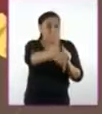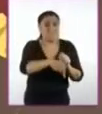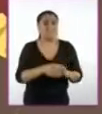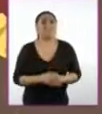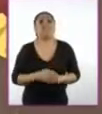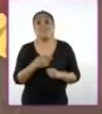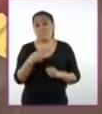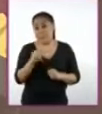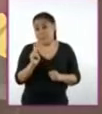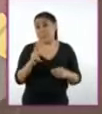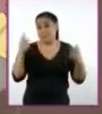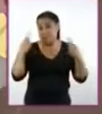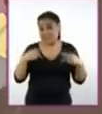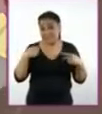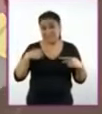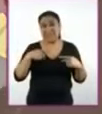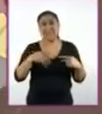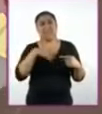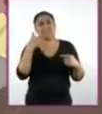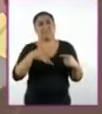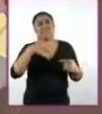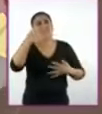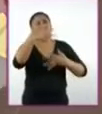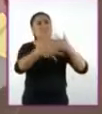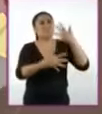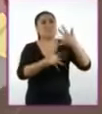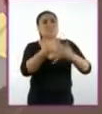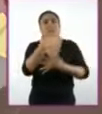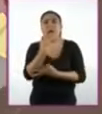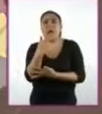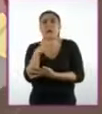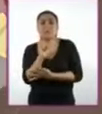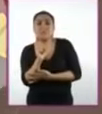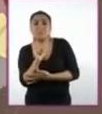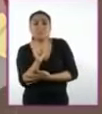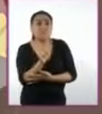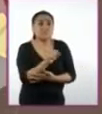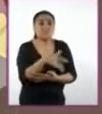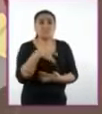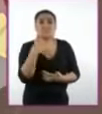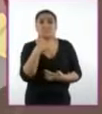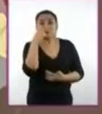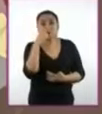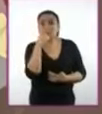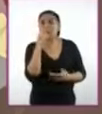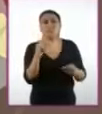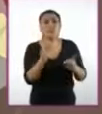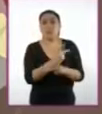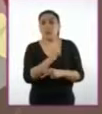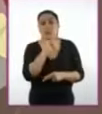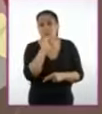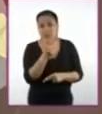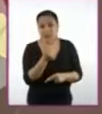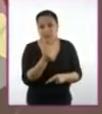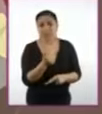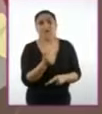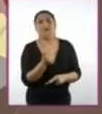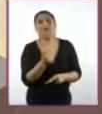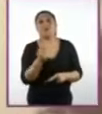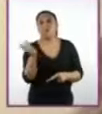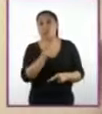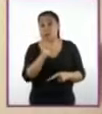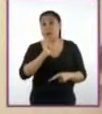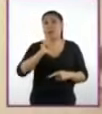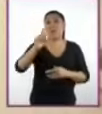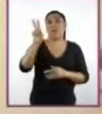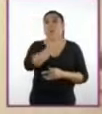obstante, el volumen del agente tóxico era tan pequeño que su efecto era prácticamente nulo, sobre todo al